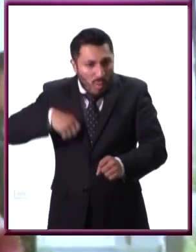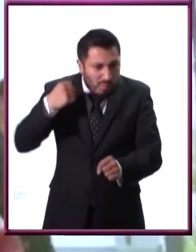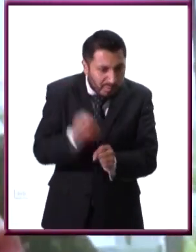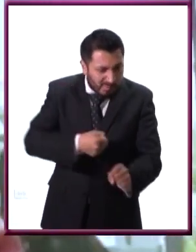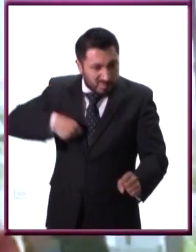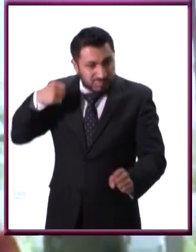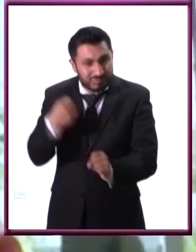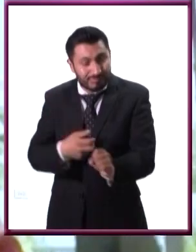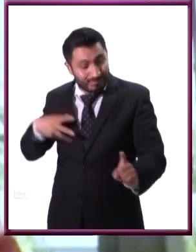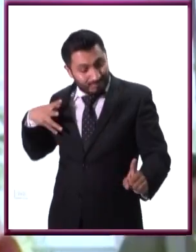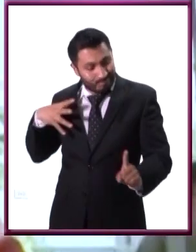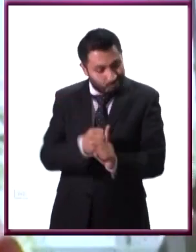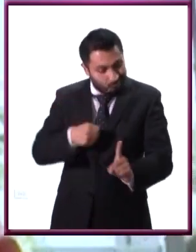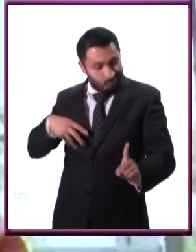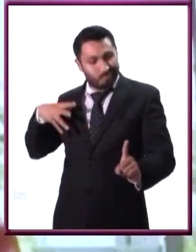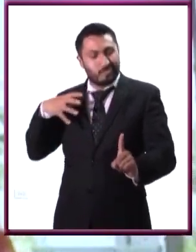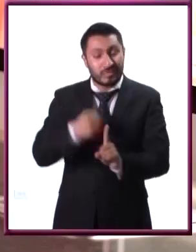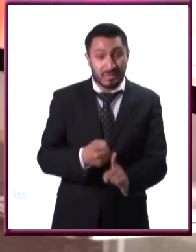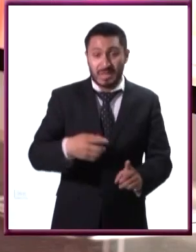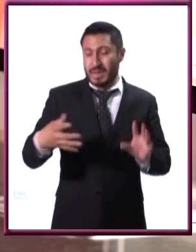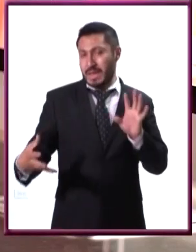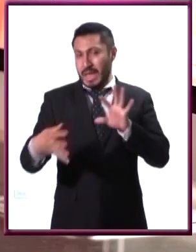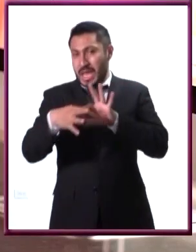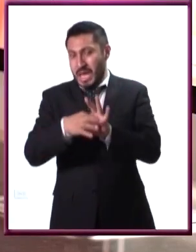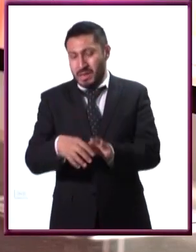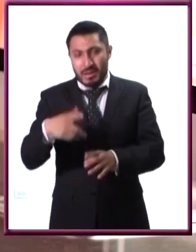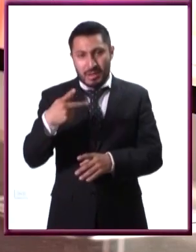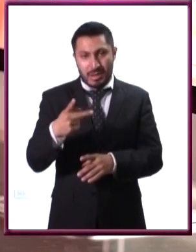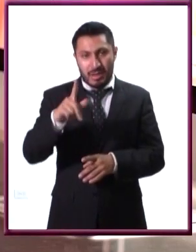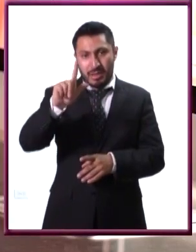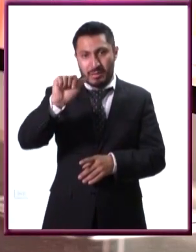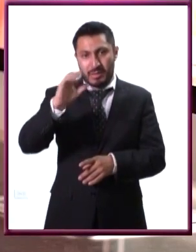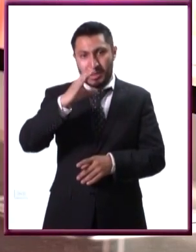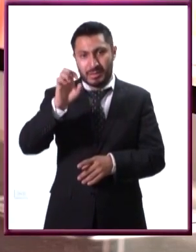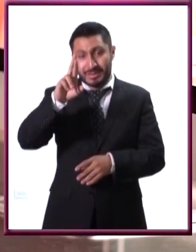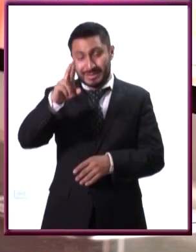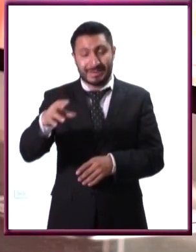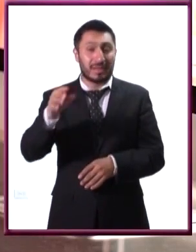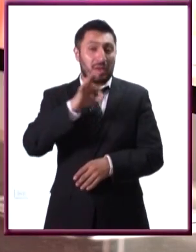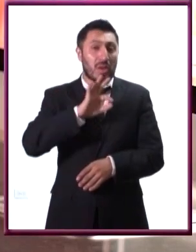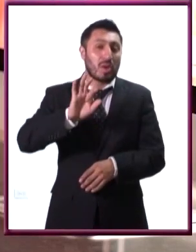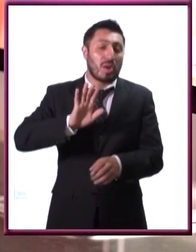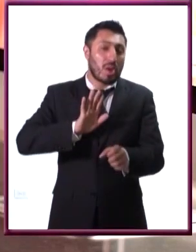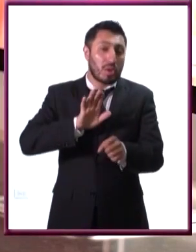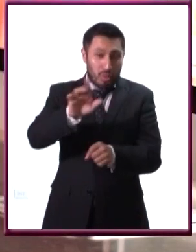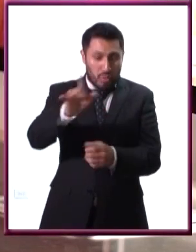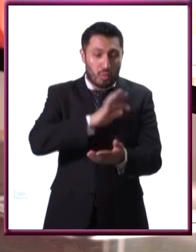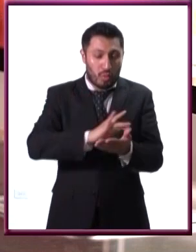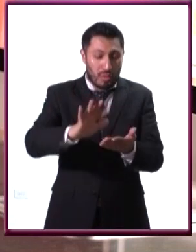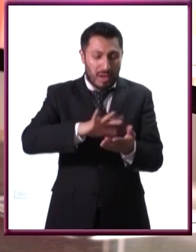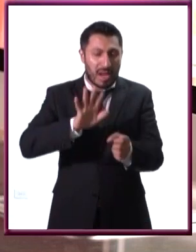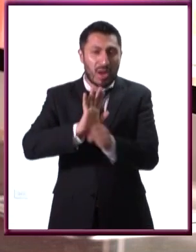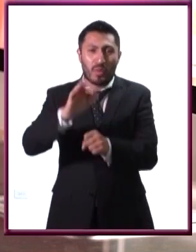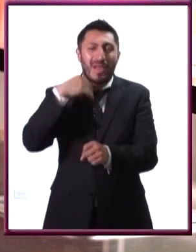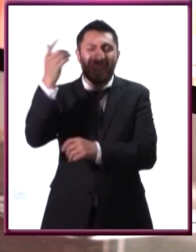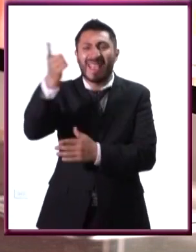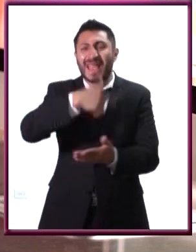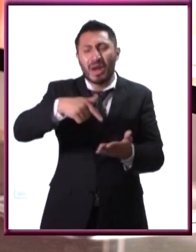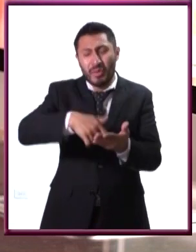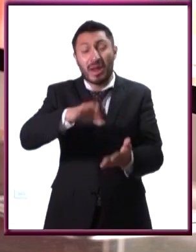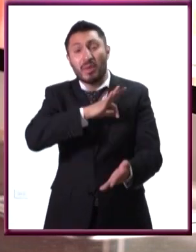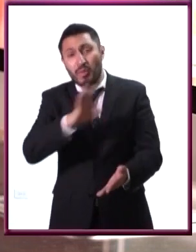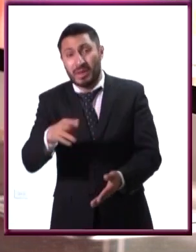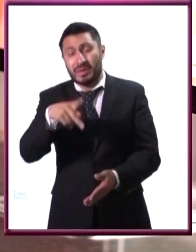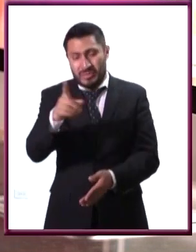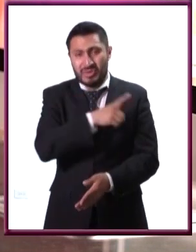y ante todo esa disciplina va ligada al placer. Podemos leer donde queramos, cuando queramos, sin duda, no tenemos que ponernos un horario estricto, pero